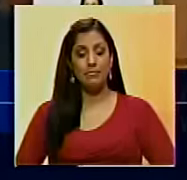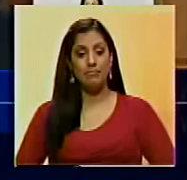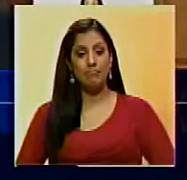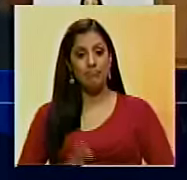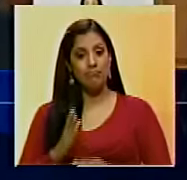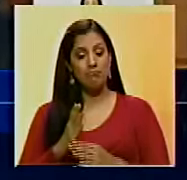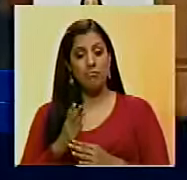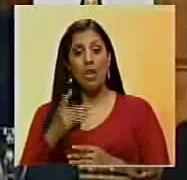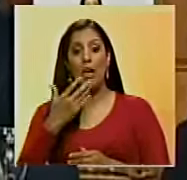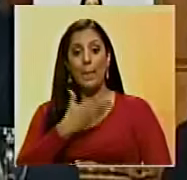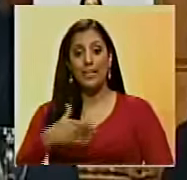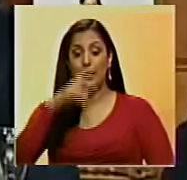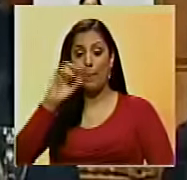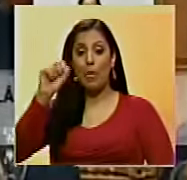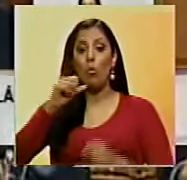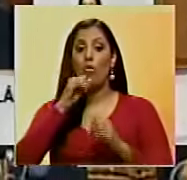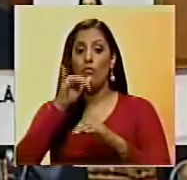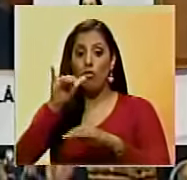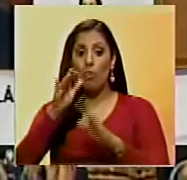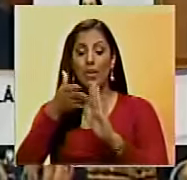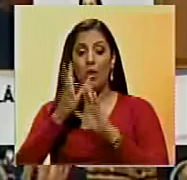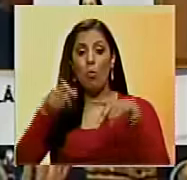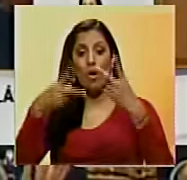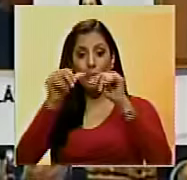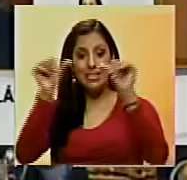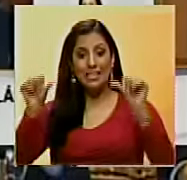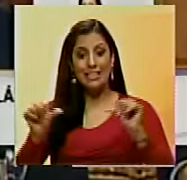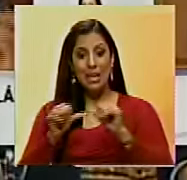El mandatario anunció un nuevo sistema de divisas.